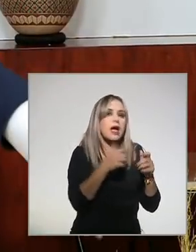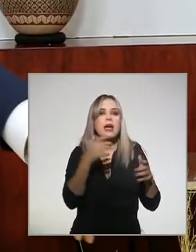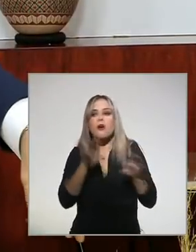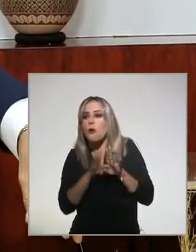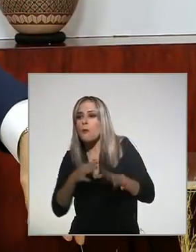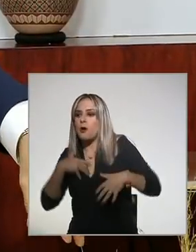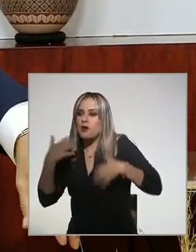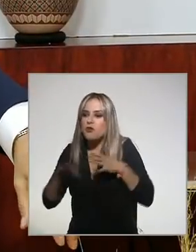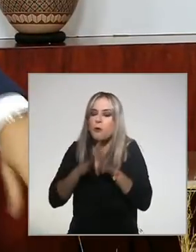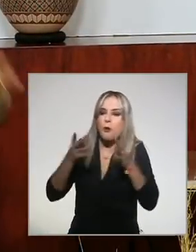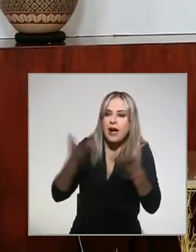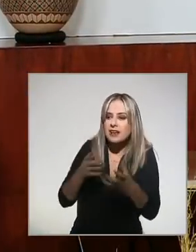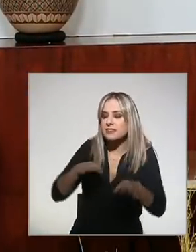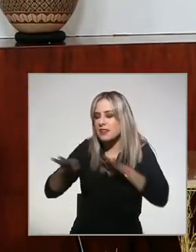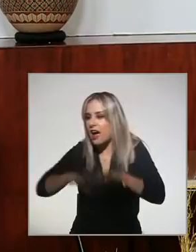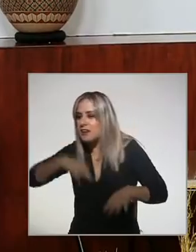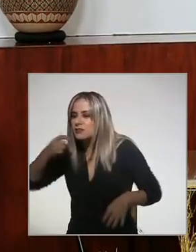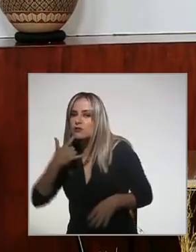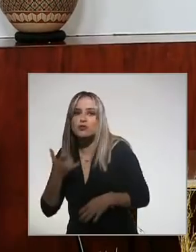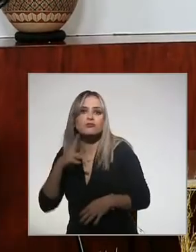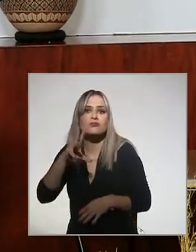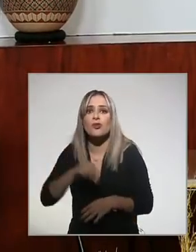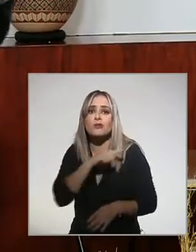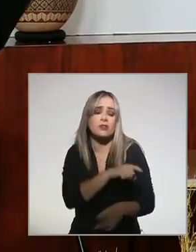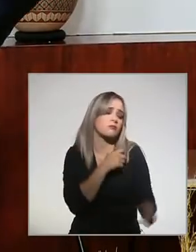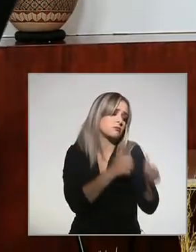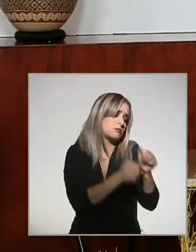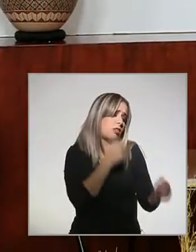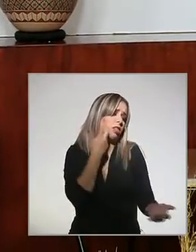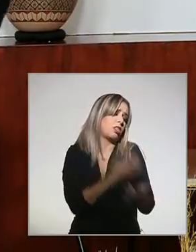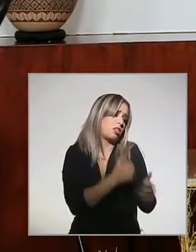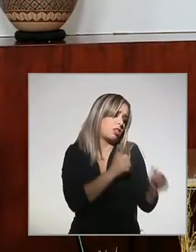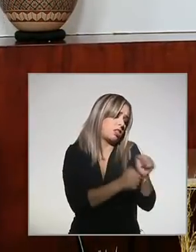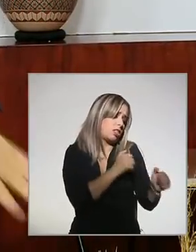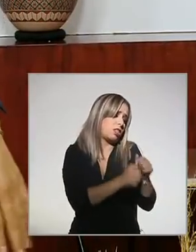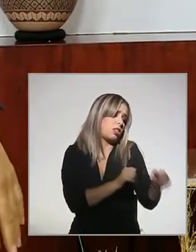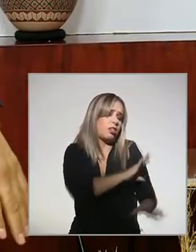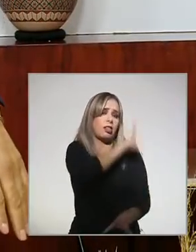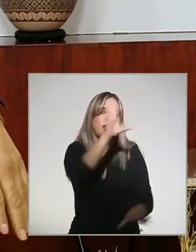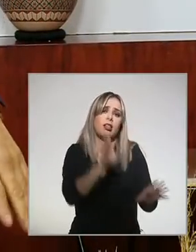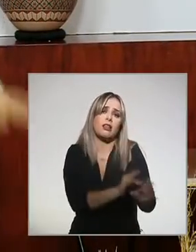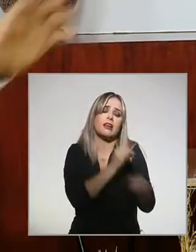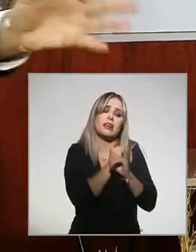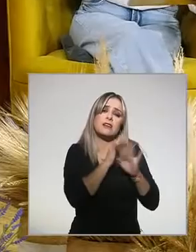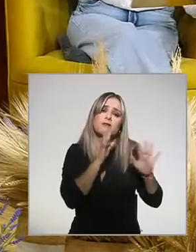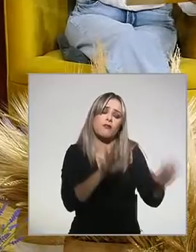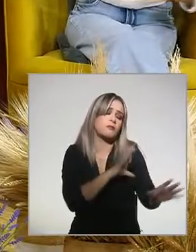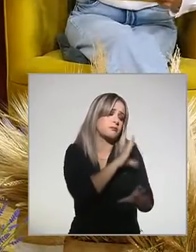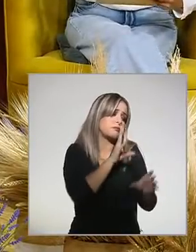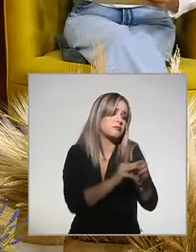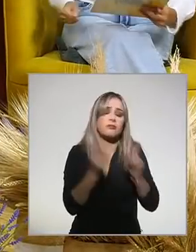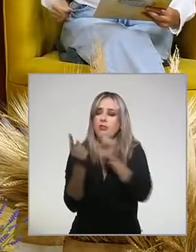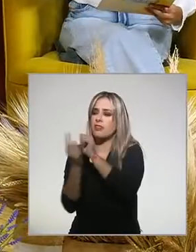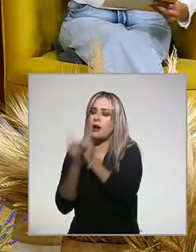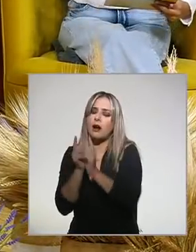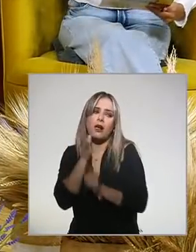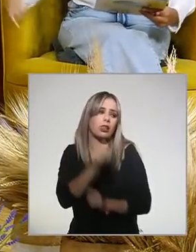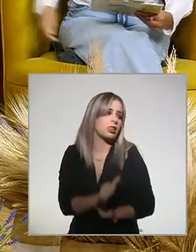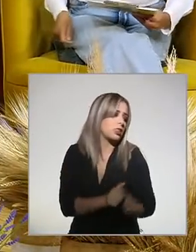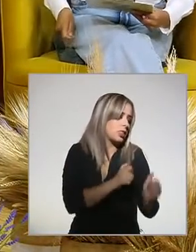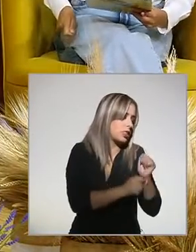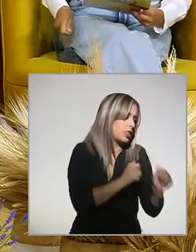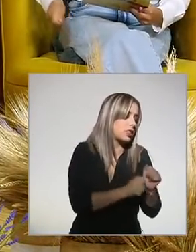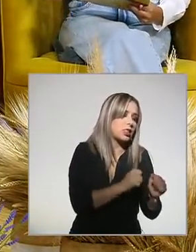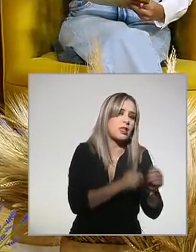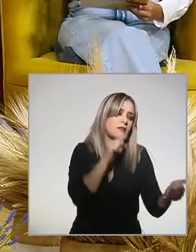de inmediato. El mundo digital te pone en un universo completamente ajeno y que tienes a las frustraciones, a